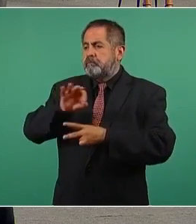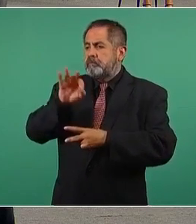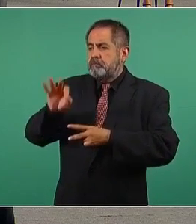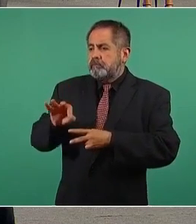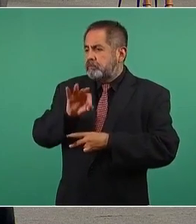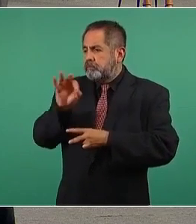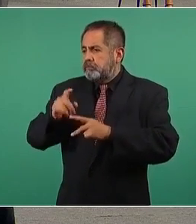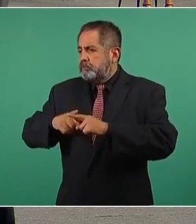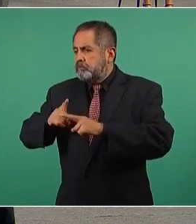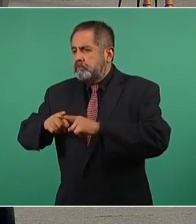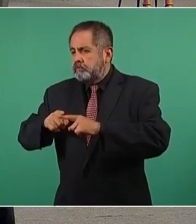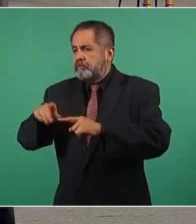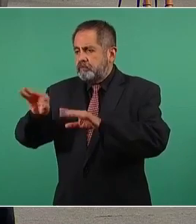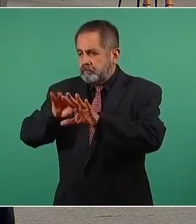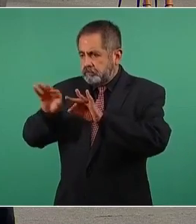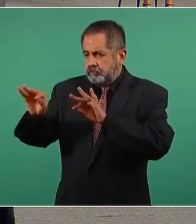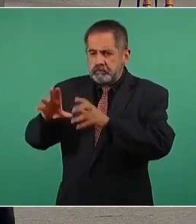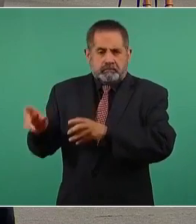pues